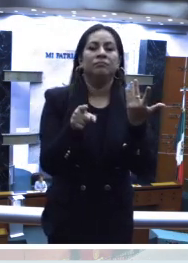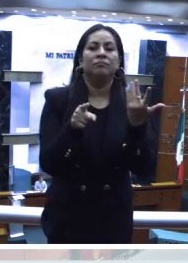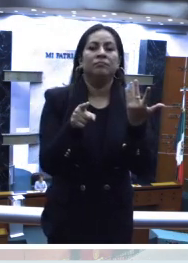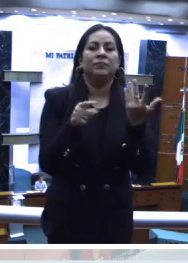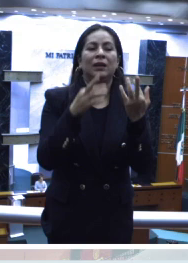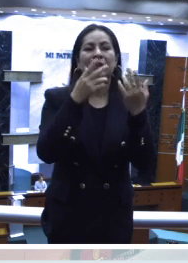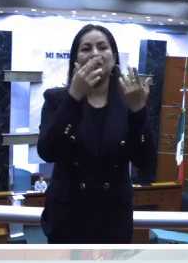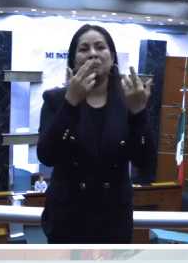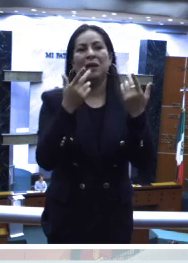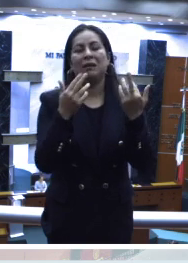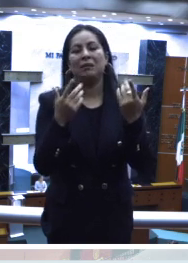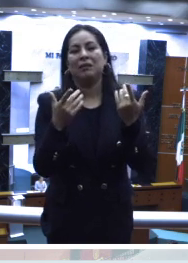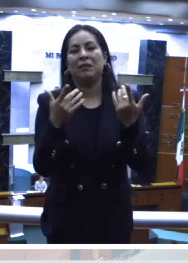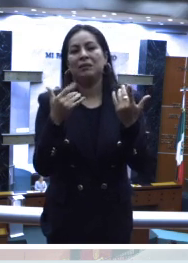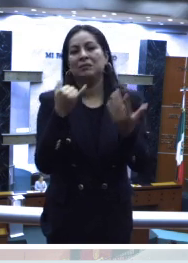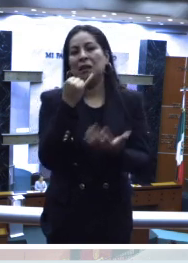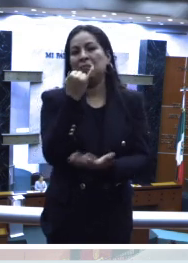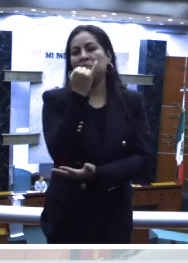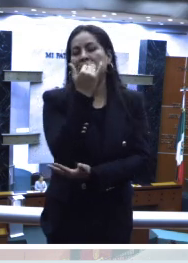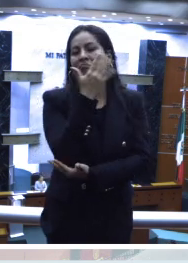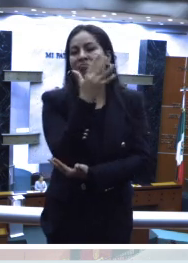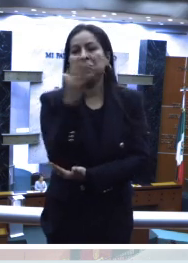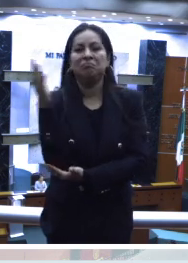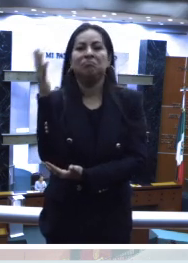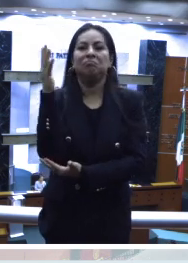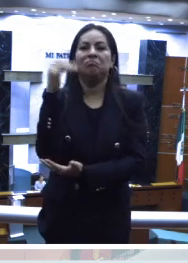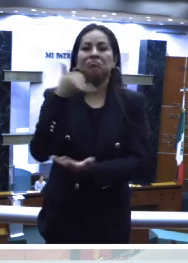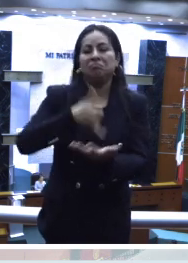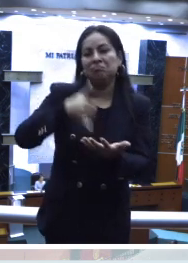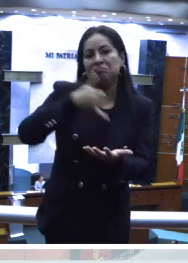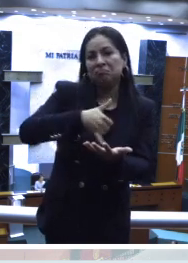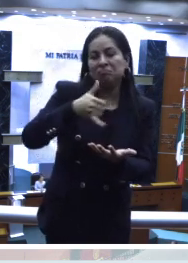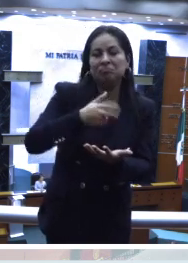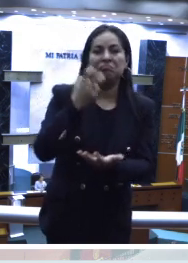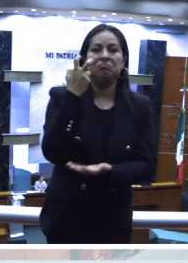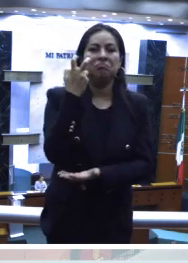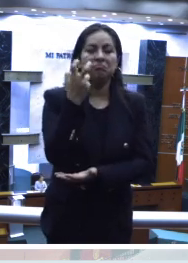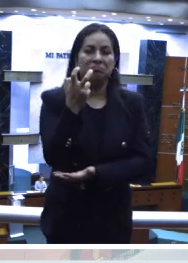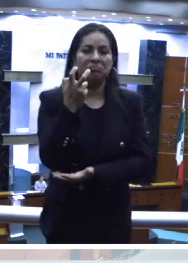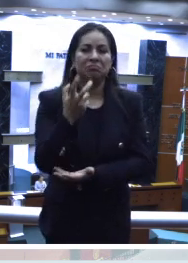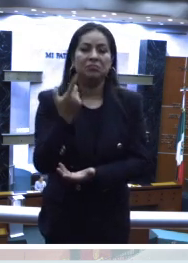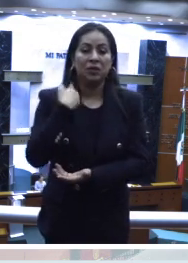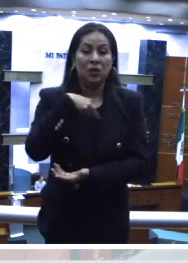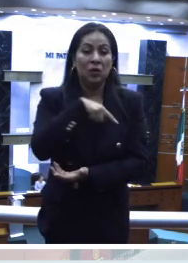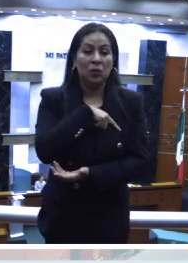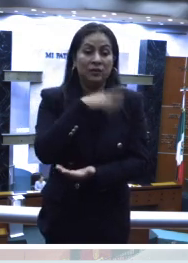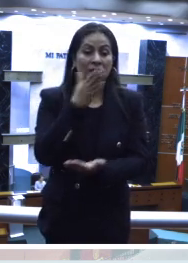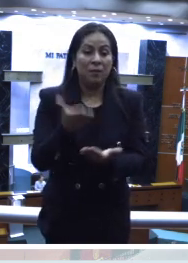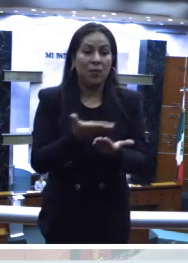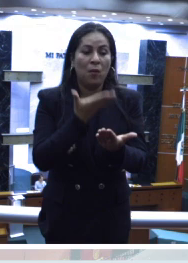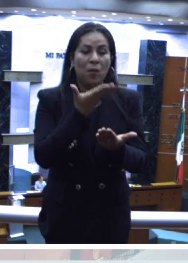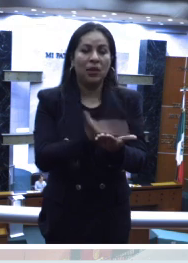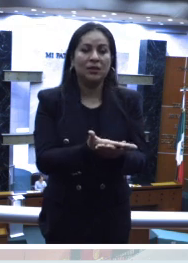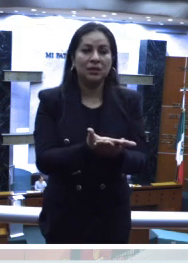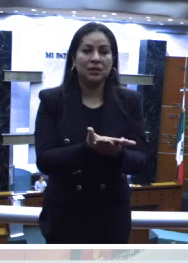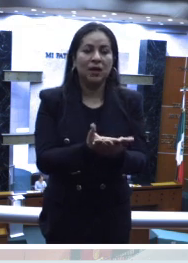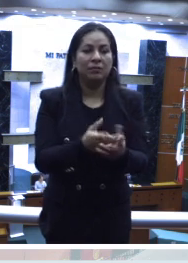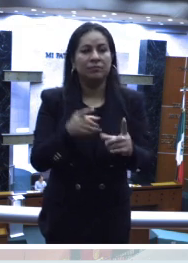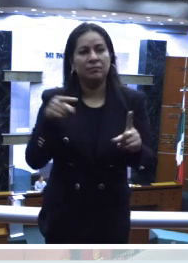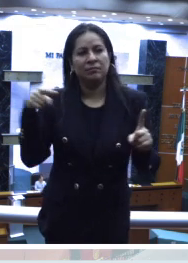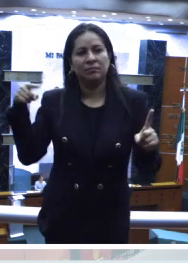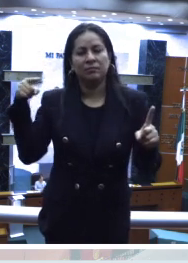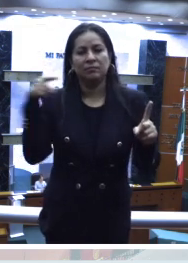las pérdidas de cosechas por supuesto por ello nuestra propuesta va